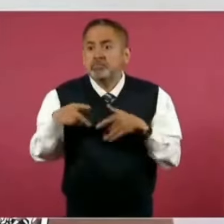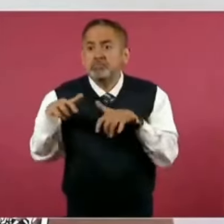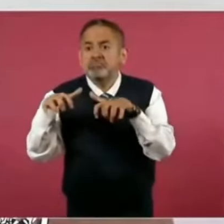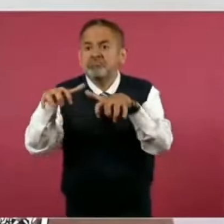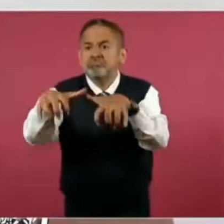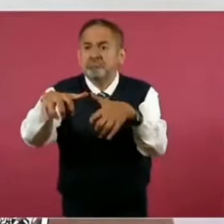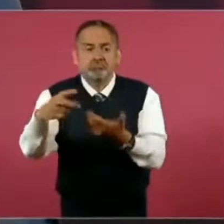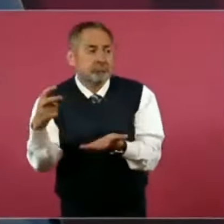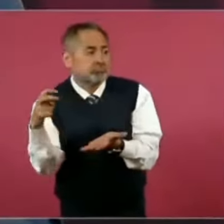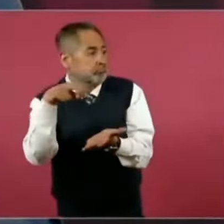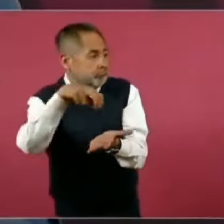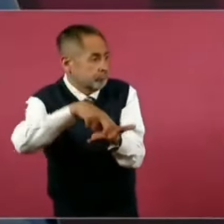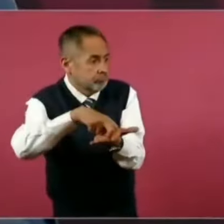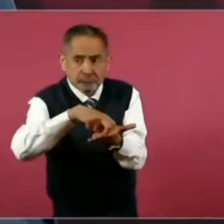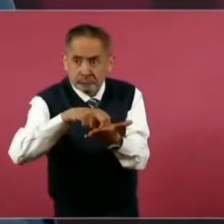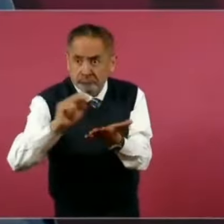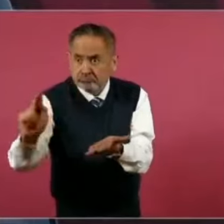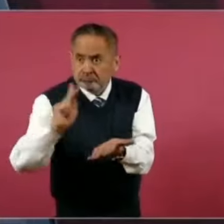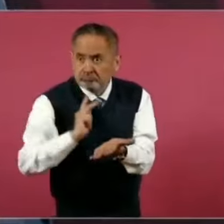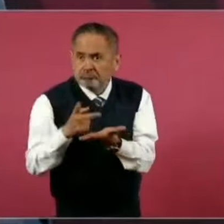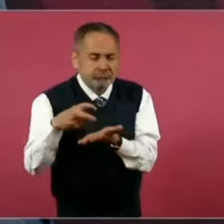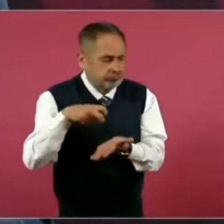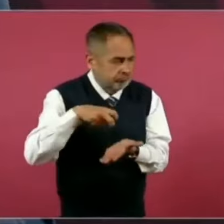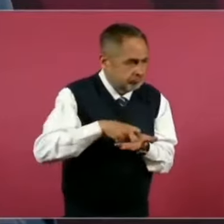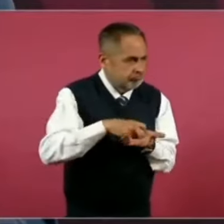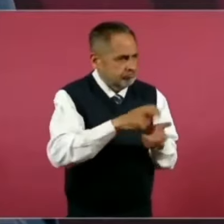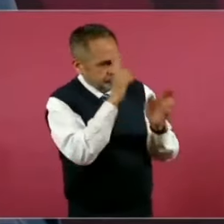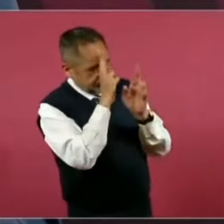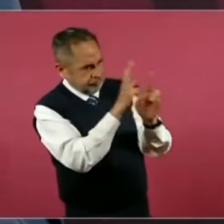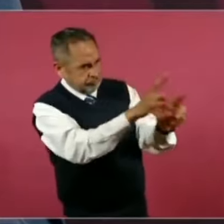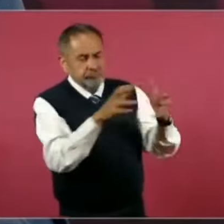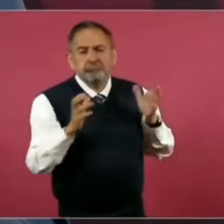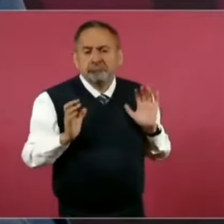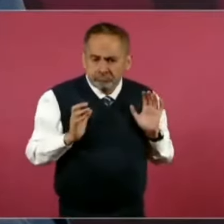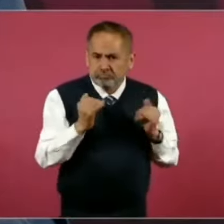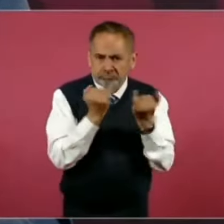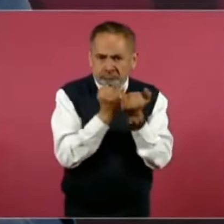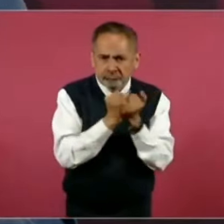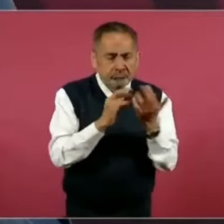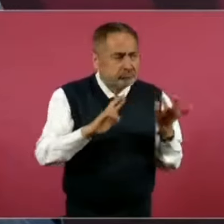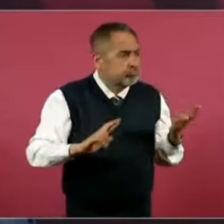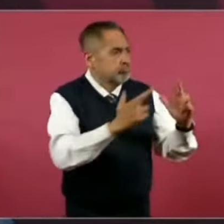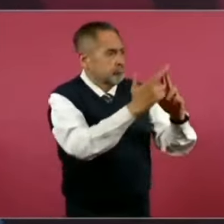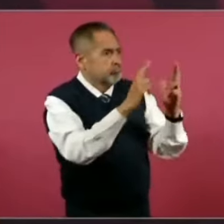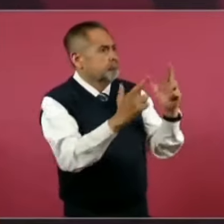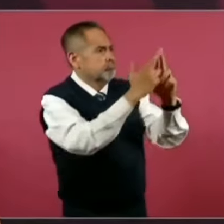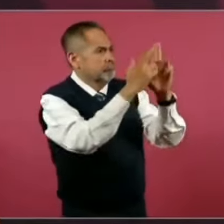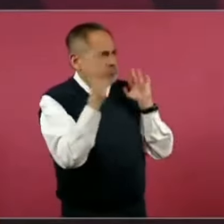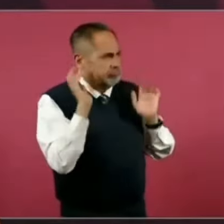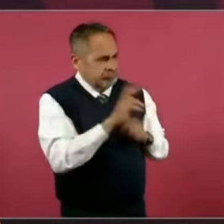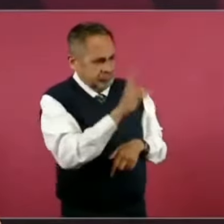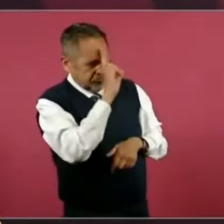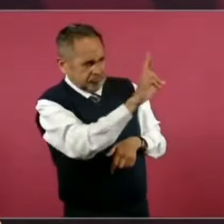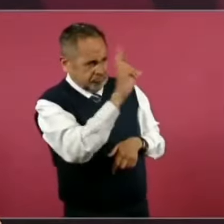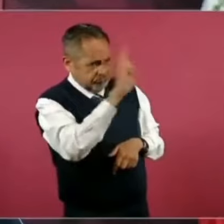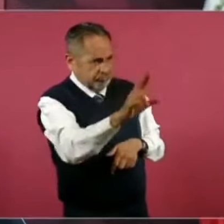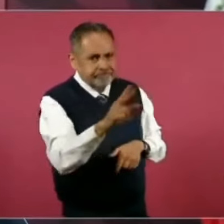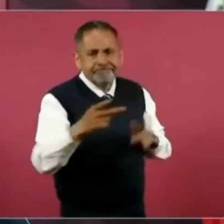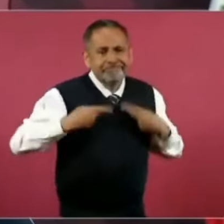porque tenían esa característica, eran respetuosos de las creencias del pueblo.